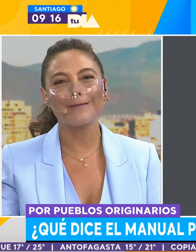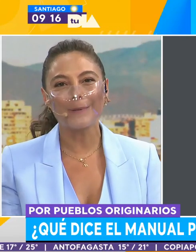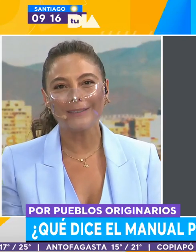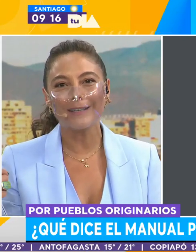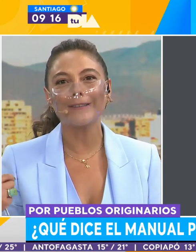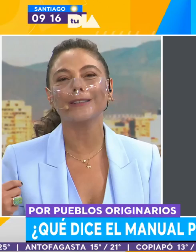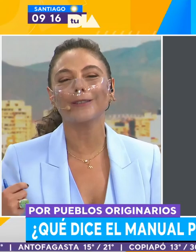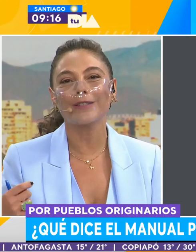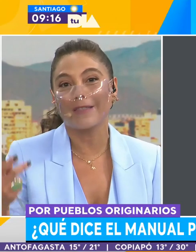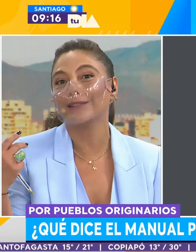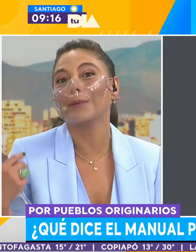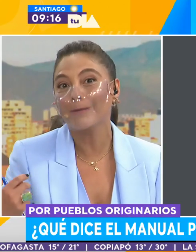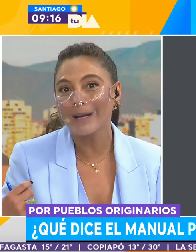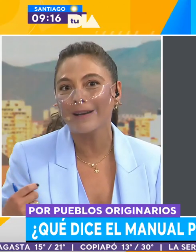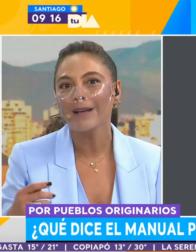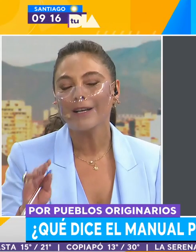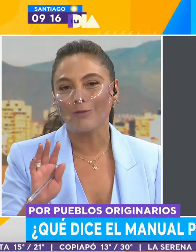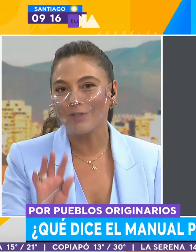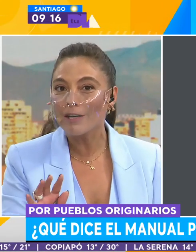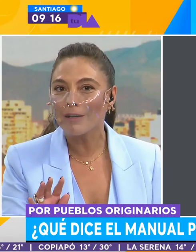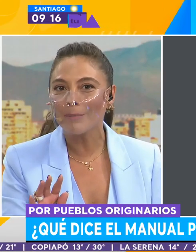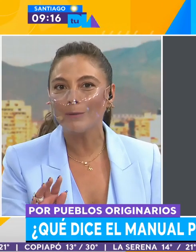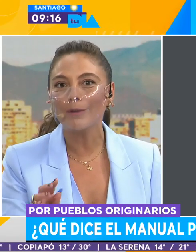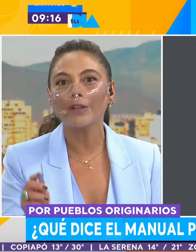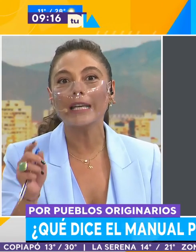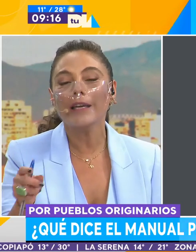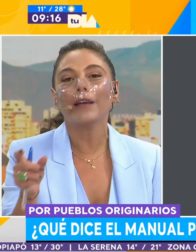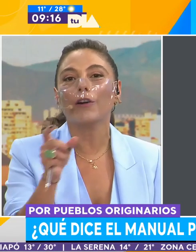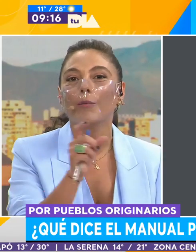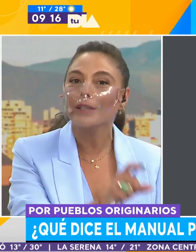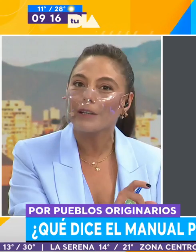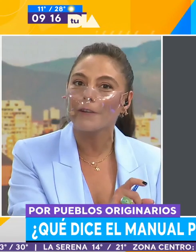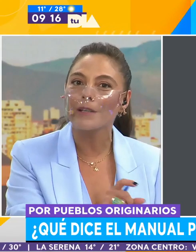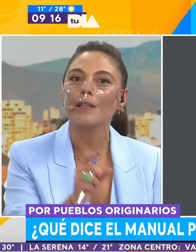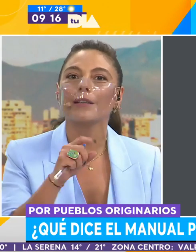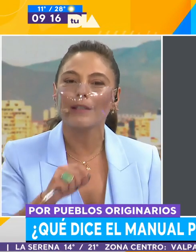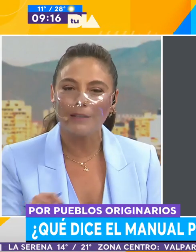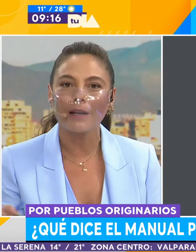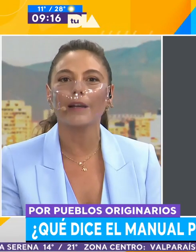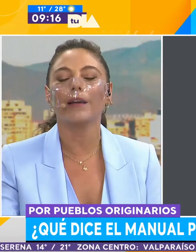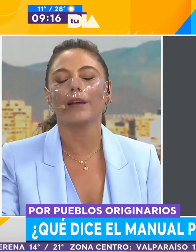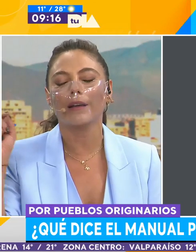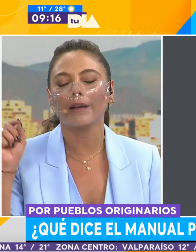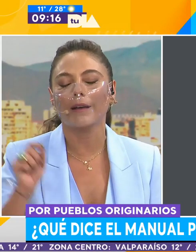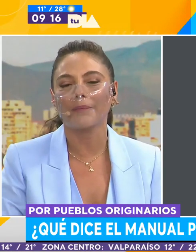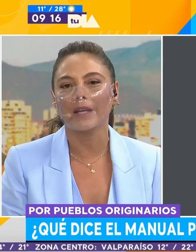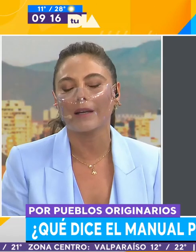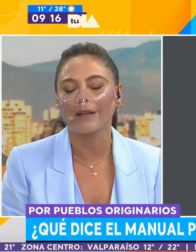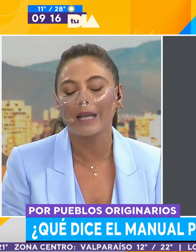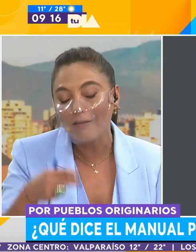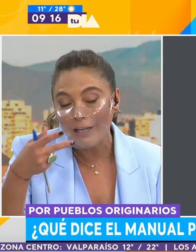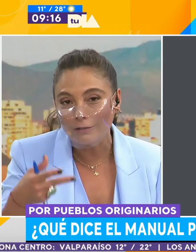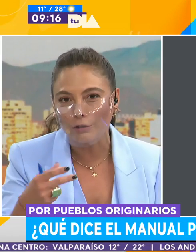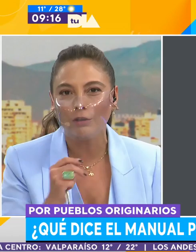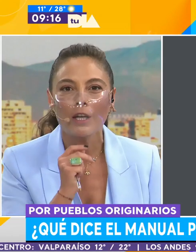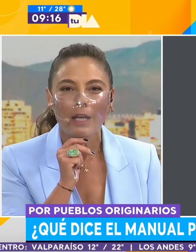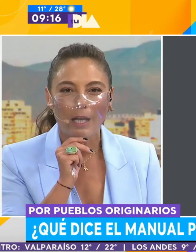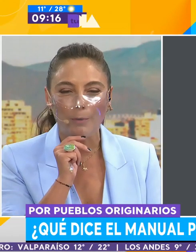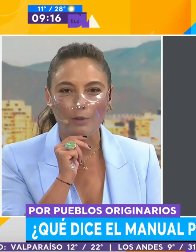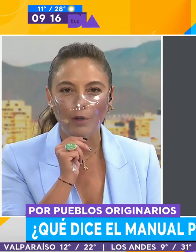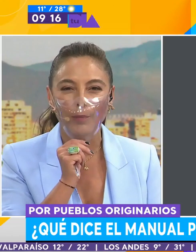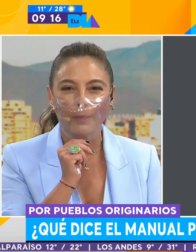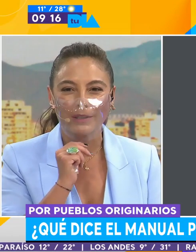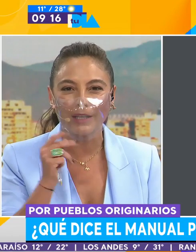realizó el año pasado entonces de este manual son 5 capítulos y como esta referencia se está elaborando